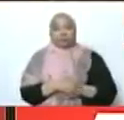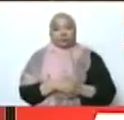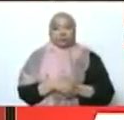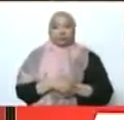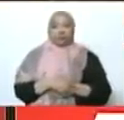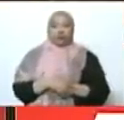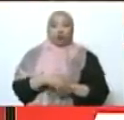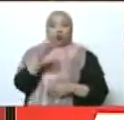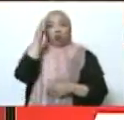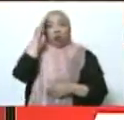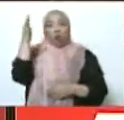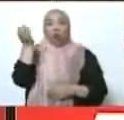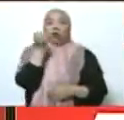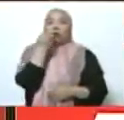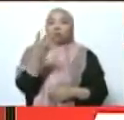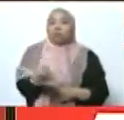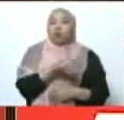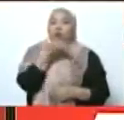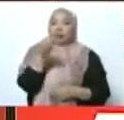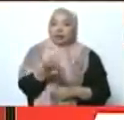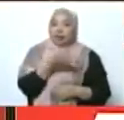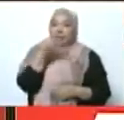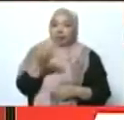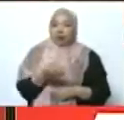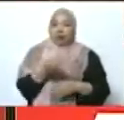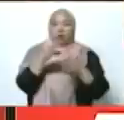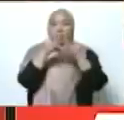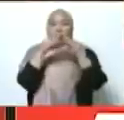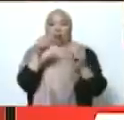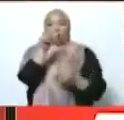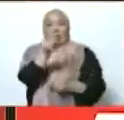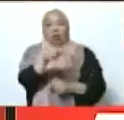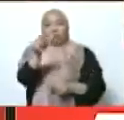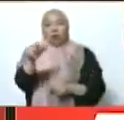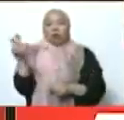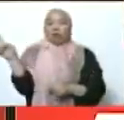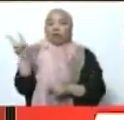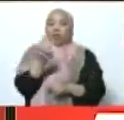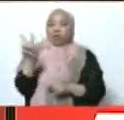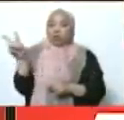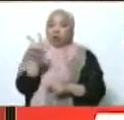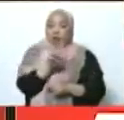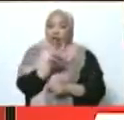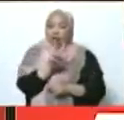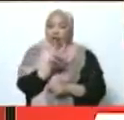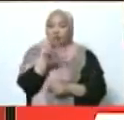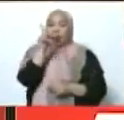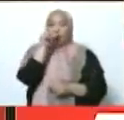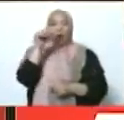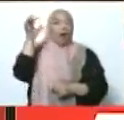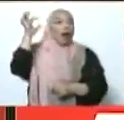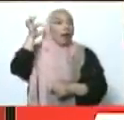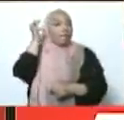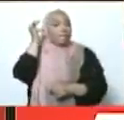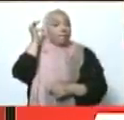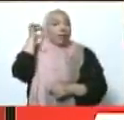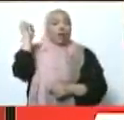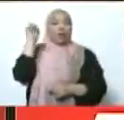Muy buenas tardes a todos los venezolanos y las venezolanas. Buenas tardes a las y a los